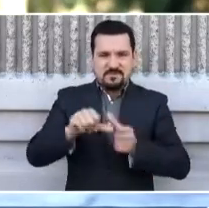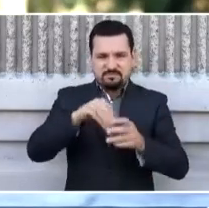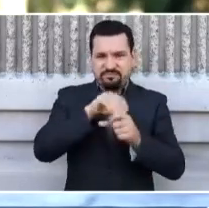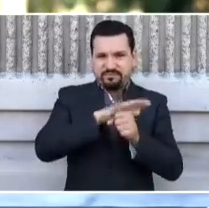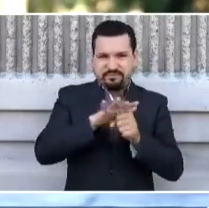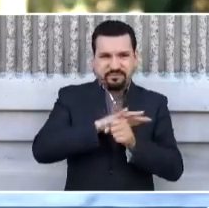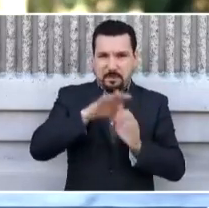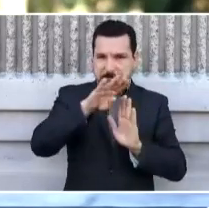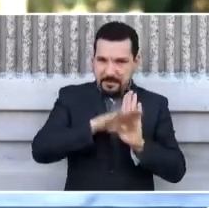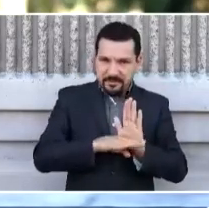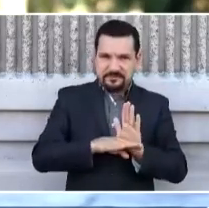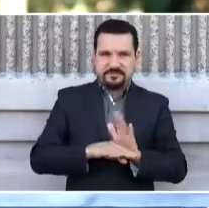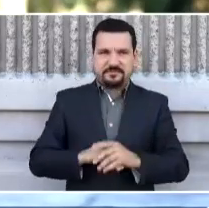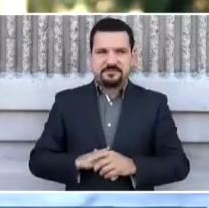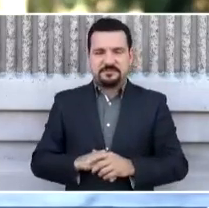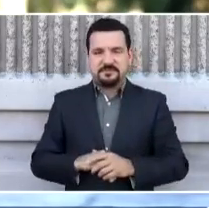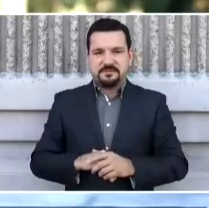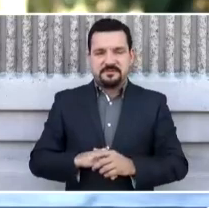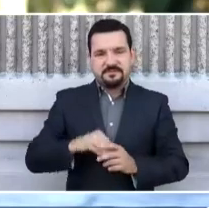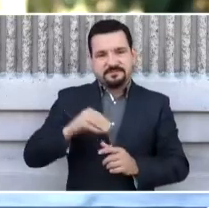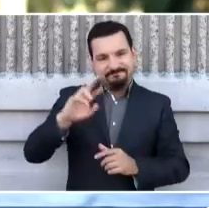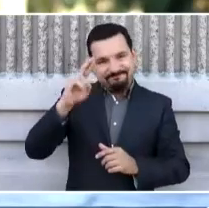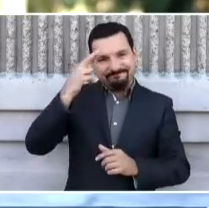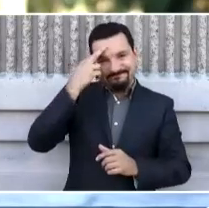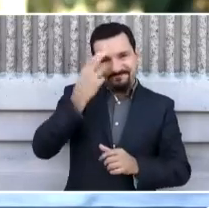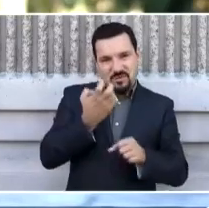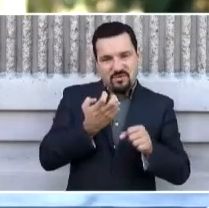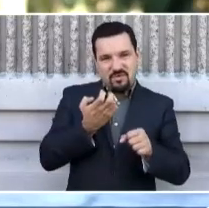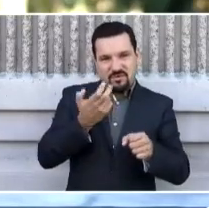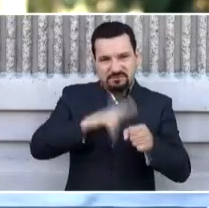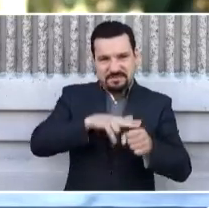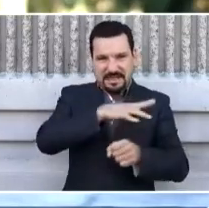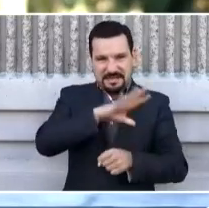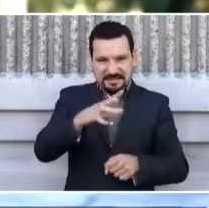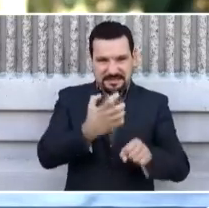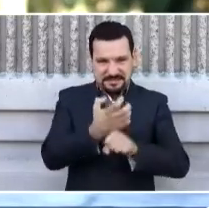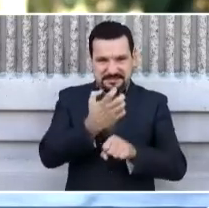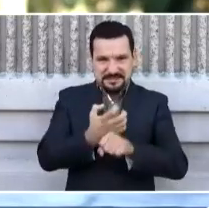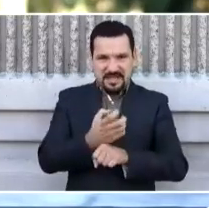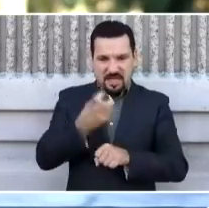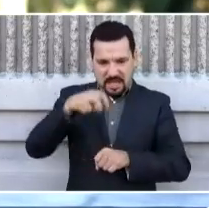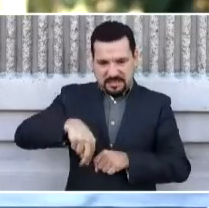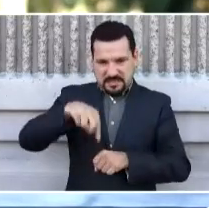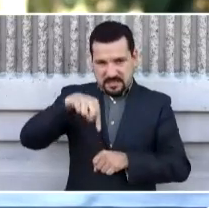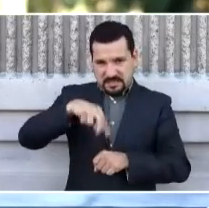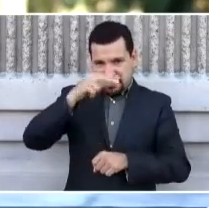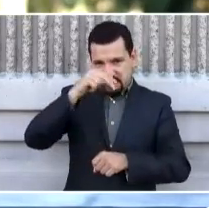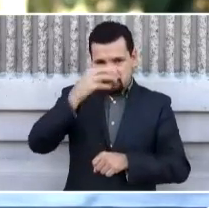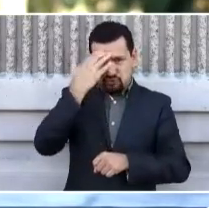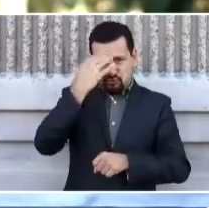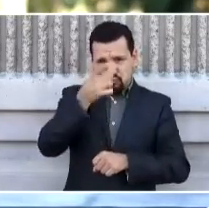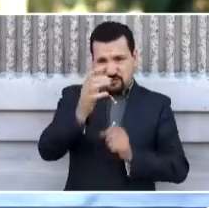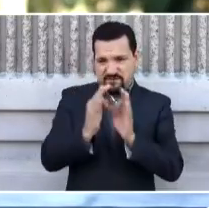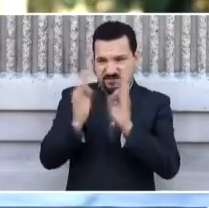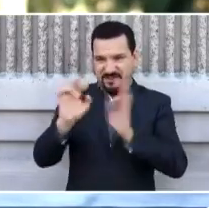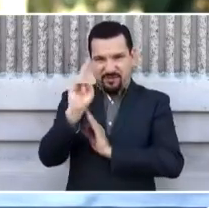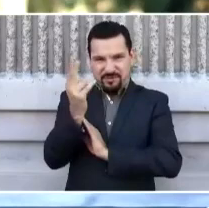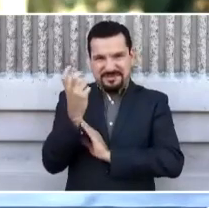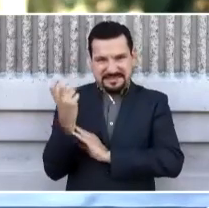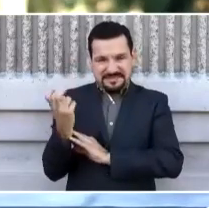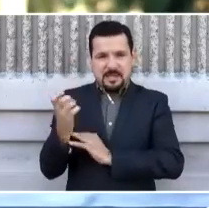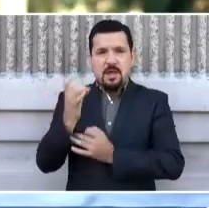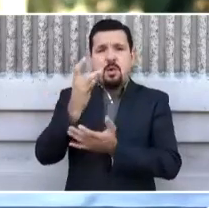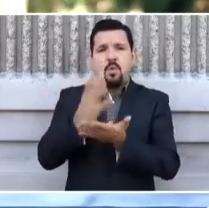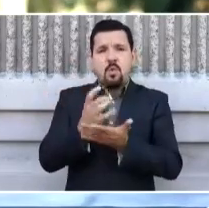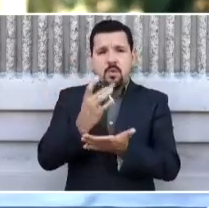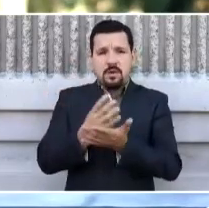estos. Hay que recordar que nuestro Hospital General del Estado, el que está aquí en Hermosillo, que todos lo conocemos, es el